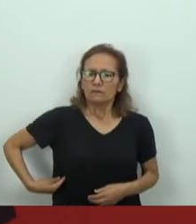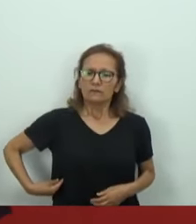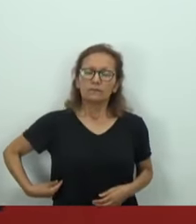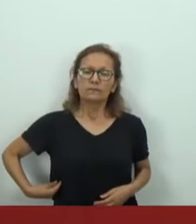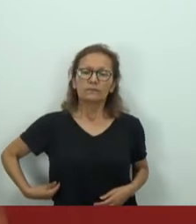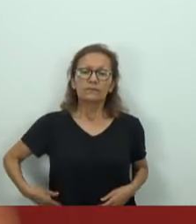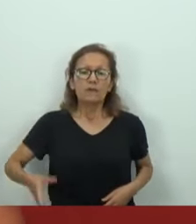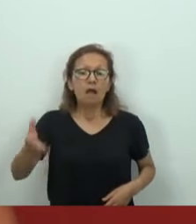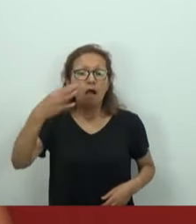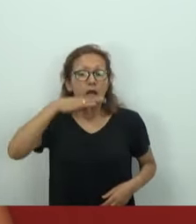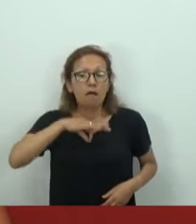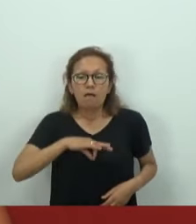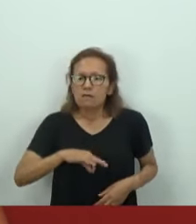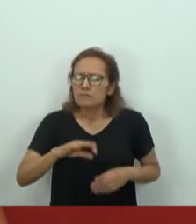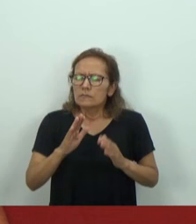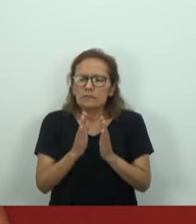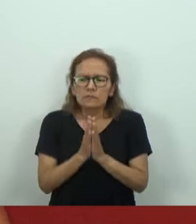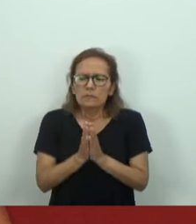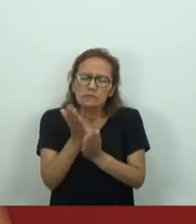que el Espíritu Santo eterno,